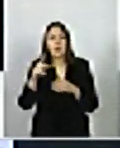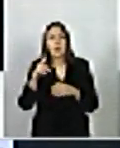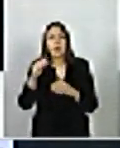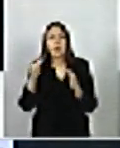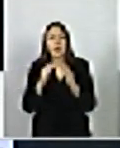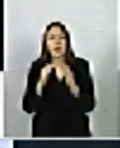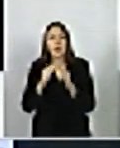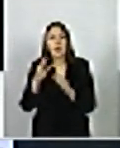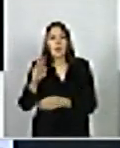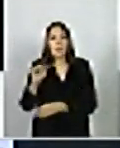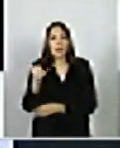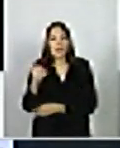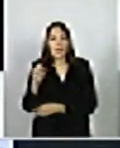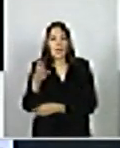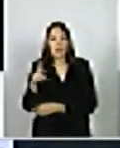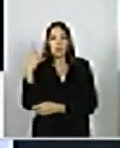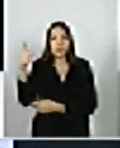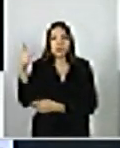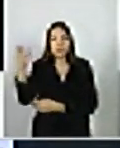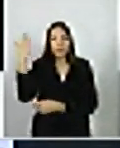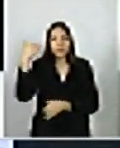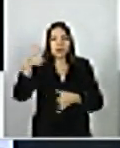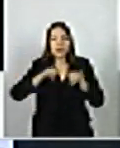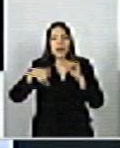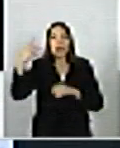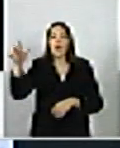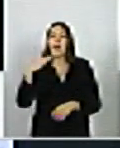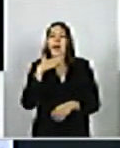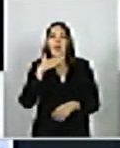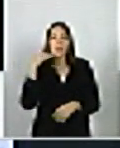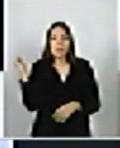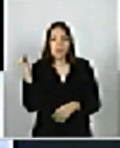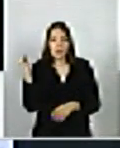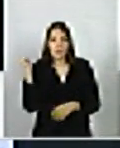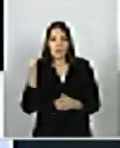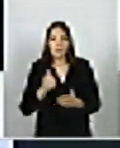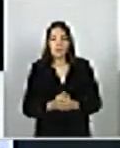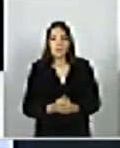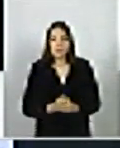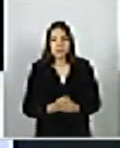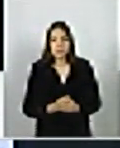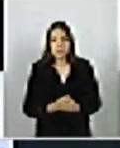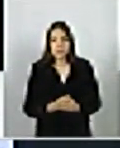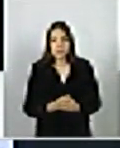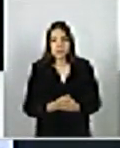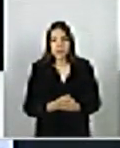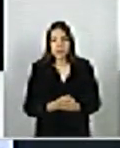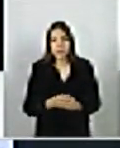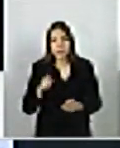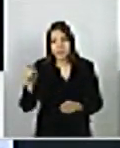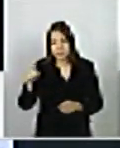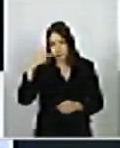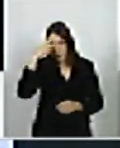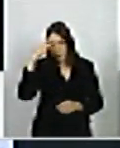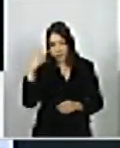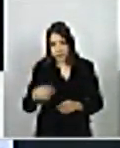era alemana. El Estado mexicano rigió, tuvo como